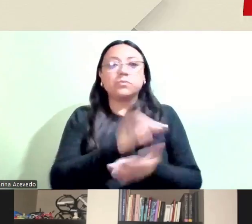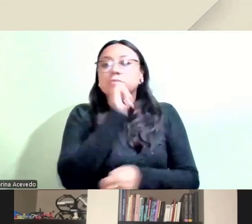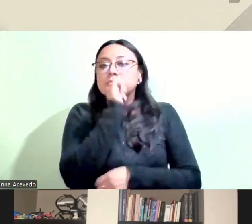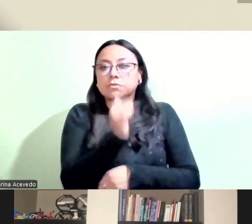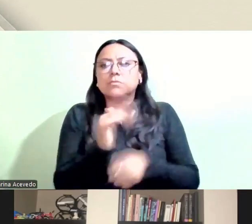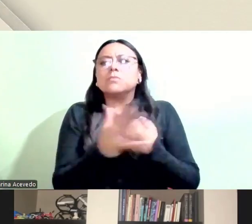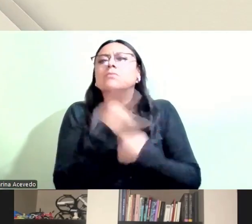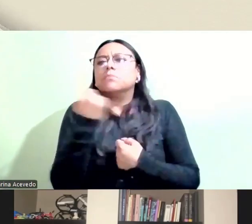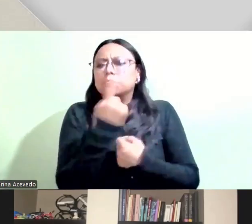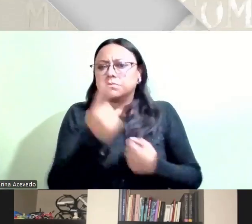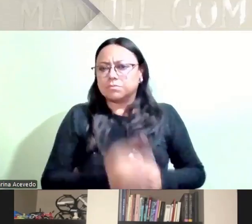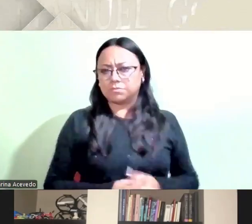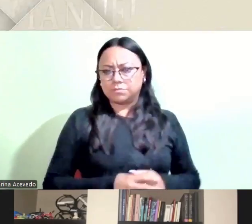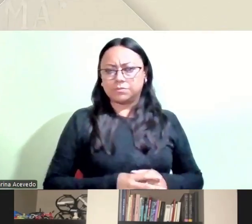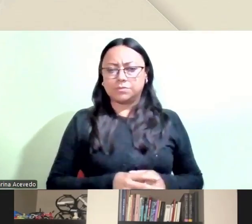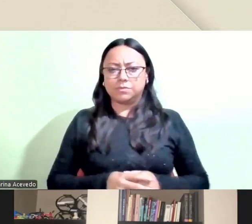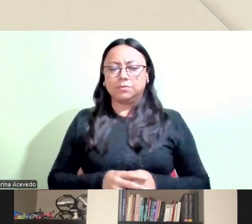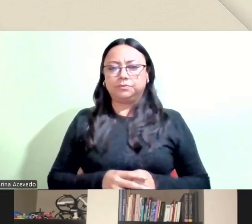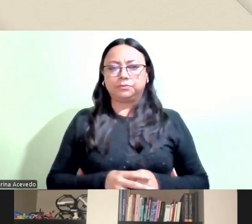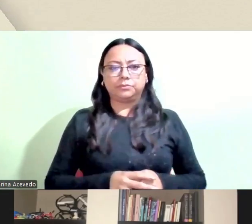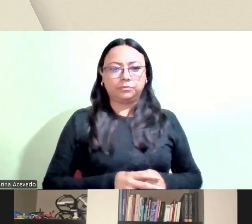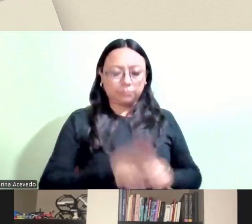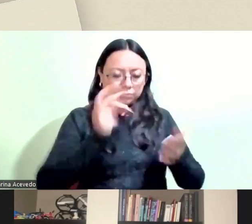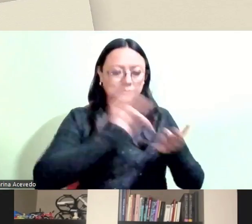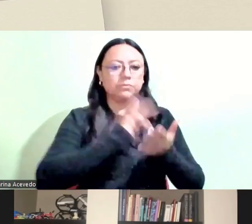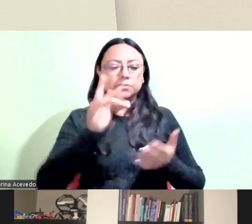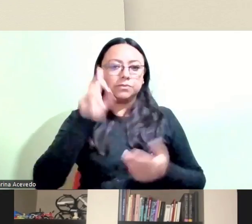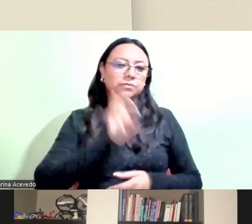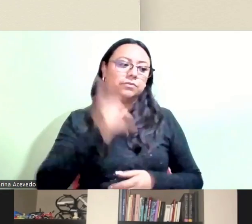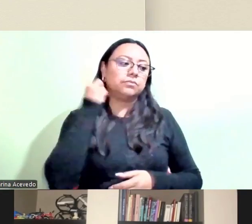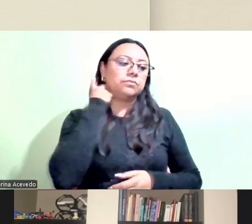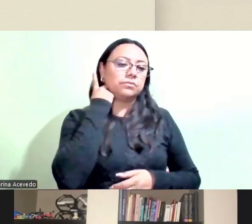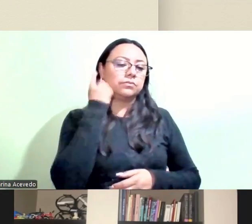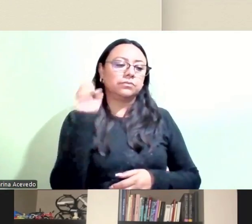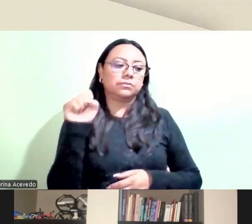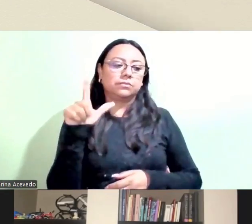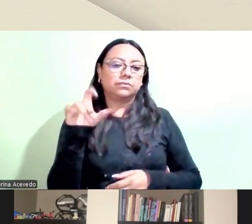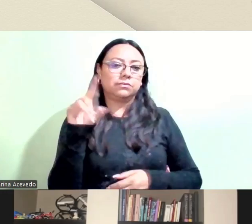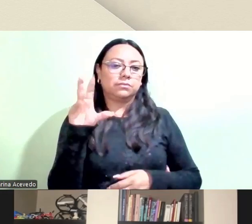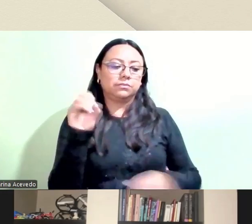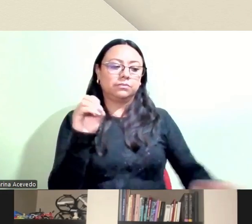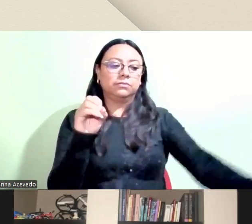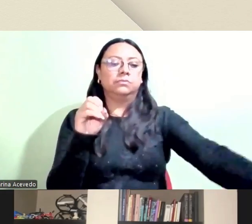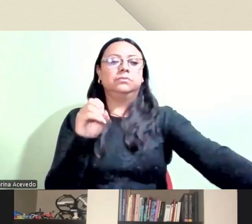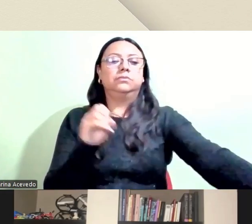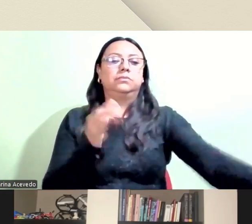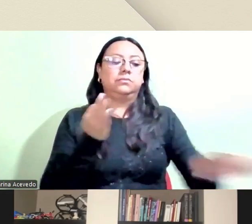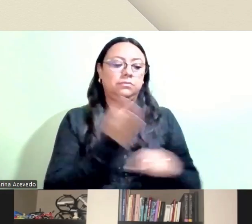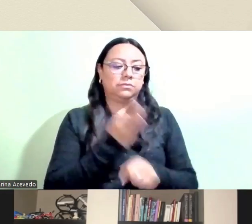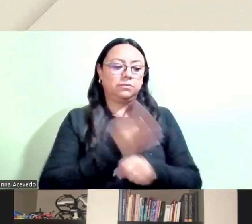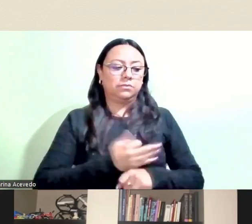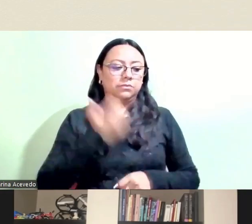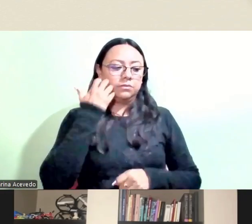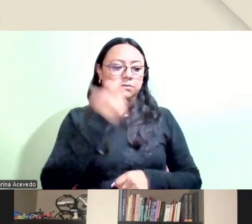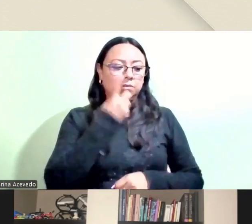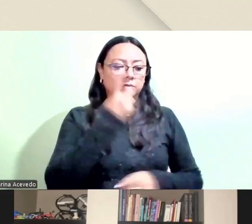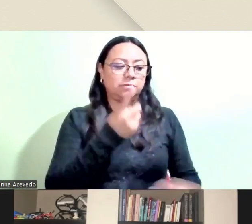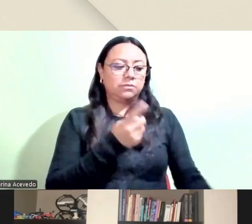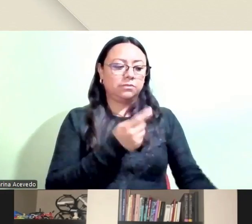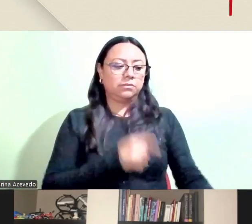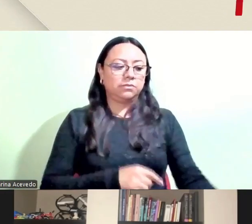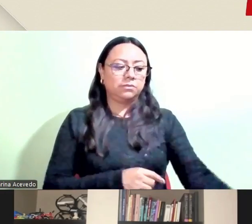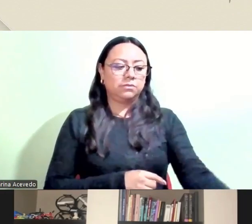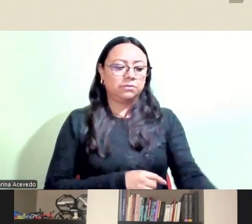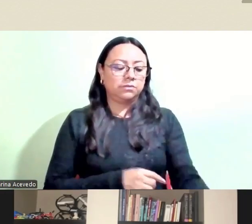Gracias, diputada Salido. Aprecio sus comentarios. Quiero precisar, compañeros diputados, y por supuesto a quienes nos hacen favor